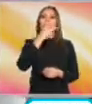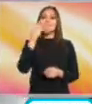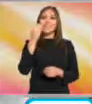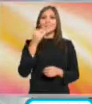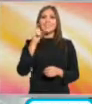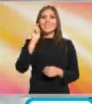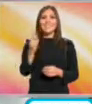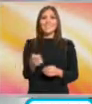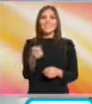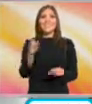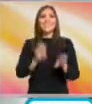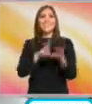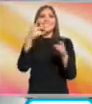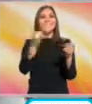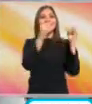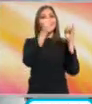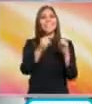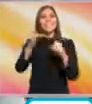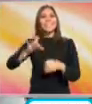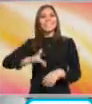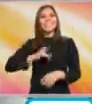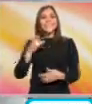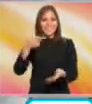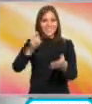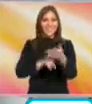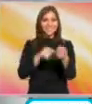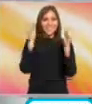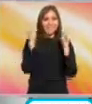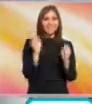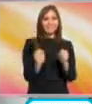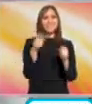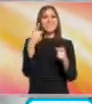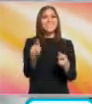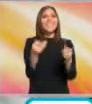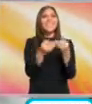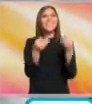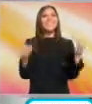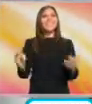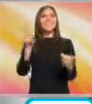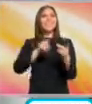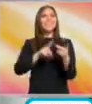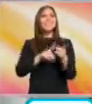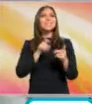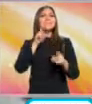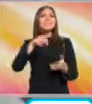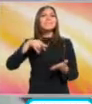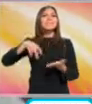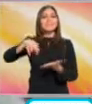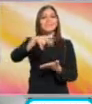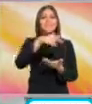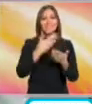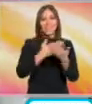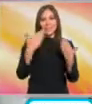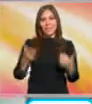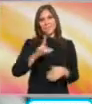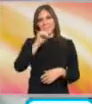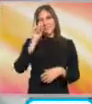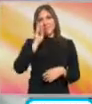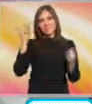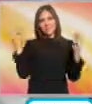es tener identidad y sentirse seguro de la tierra donde pisa uno. Ahora estamos viendo, tío